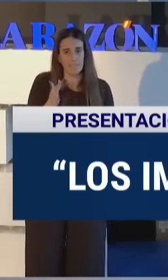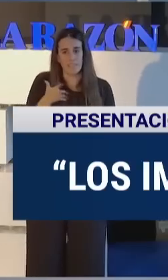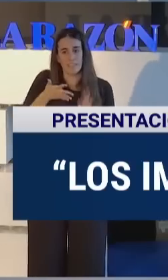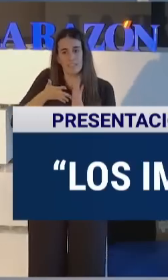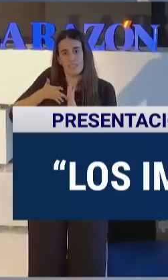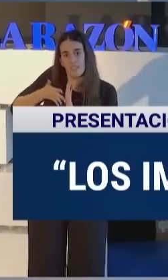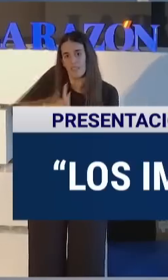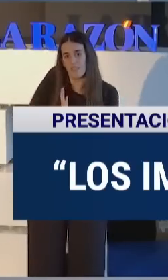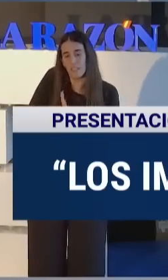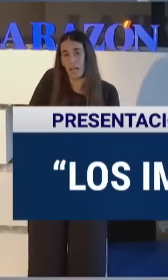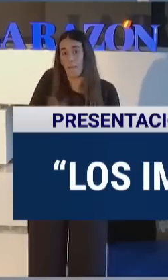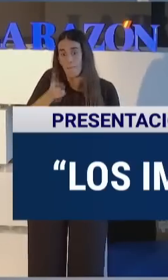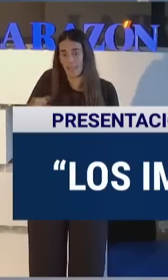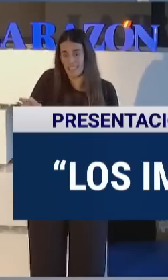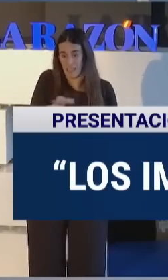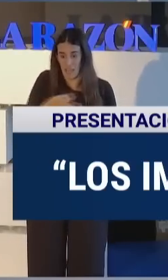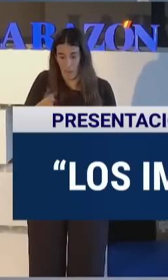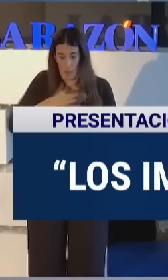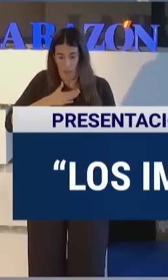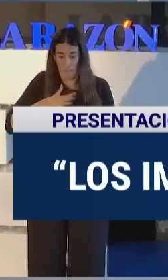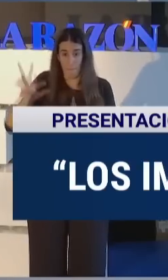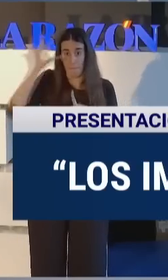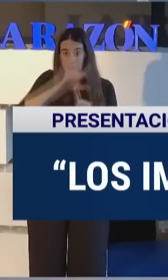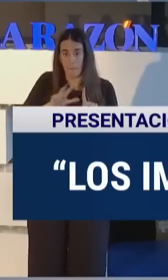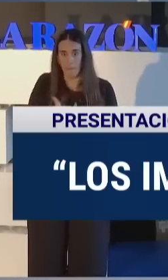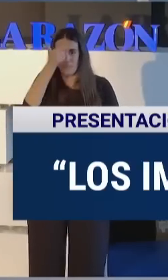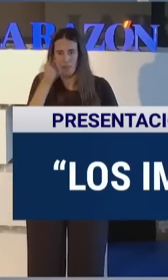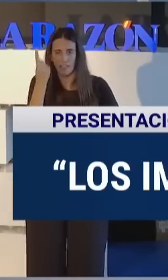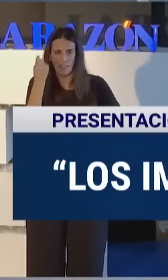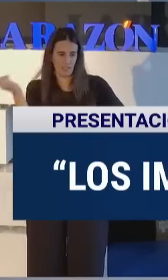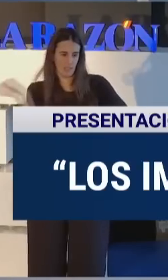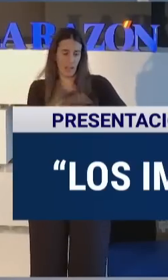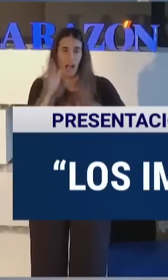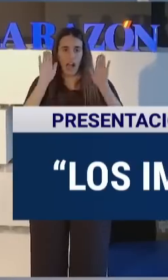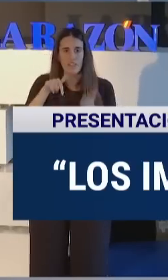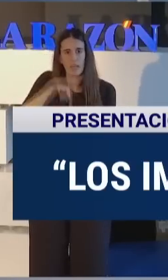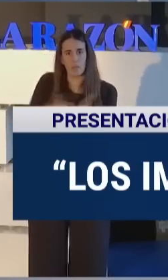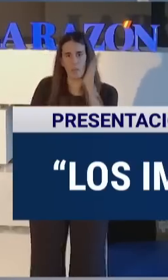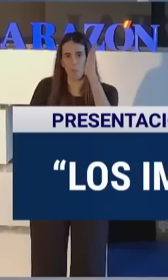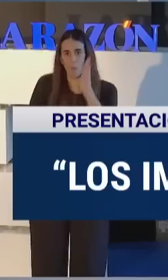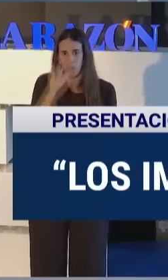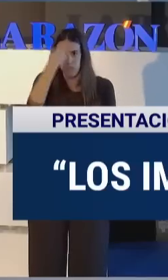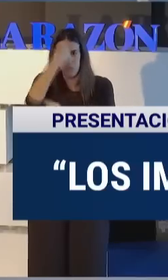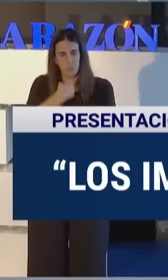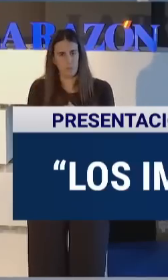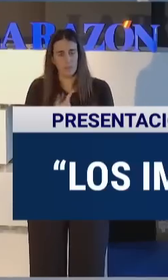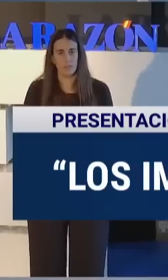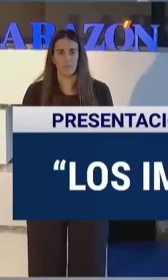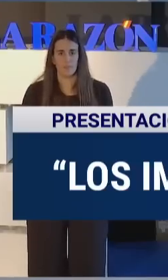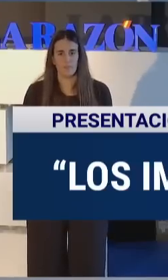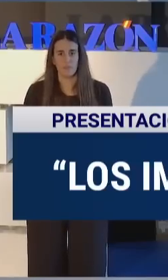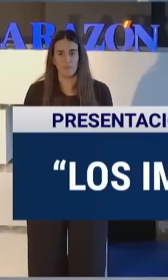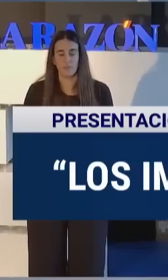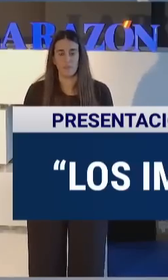retener más de la moneda local. Por lo tanto, aumenta la base imponible del impuesto inflacionario por la fuerza. Es decir, entonces